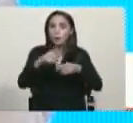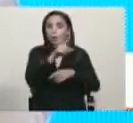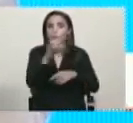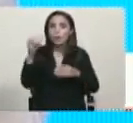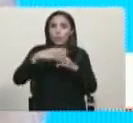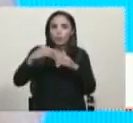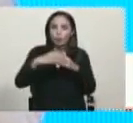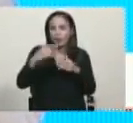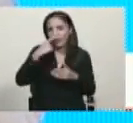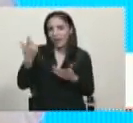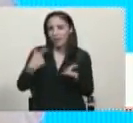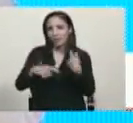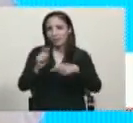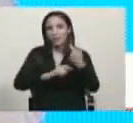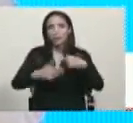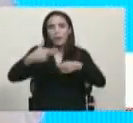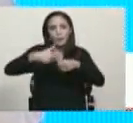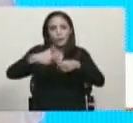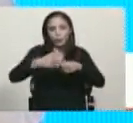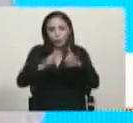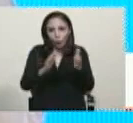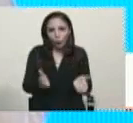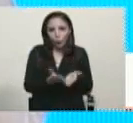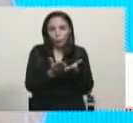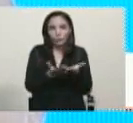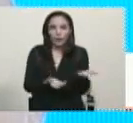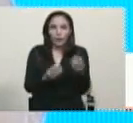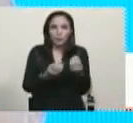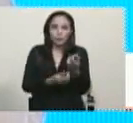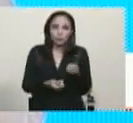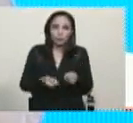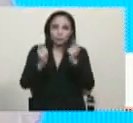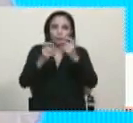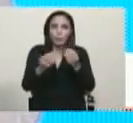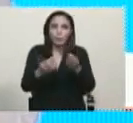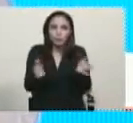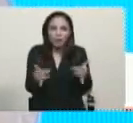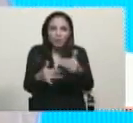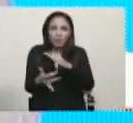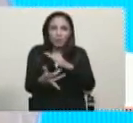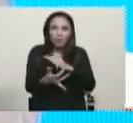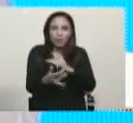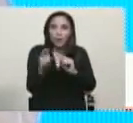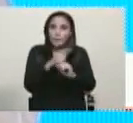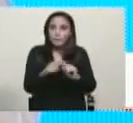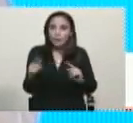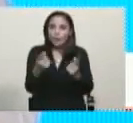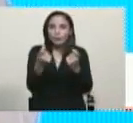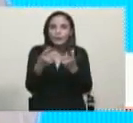barril, se hizo una gran inversión en equipos, pero